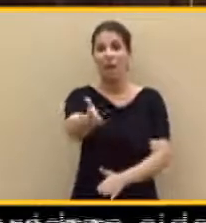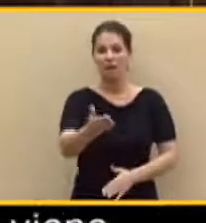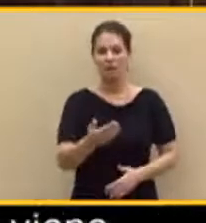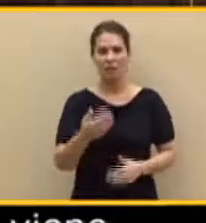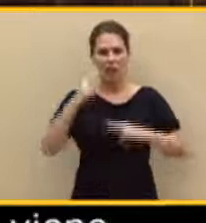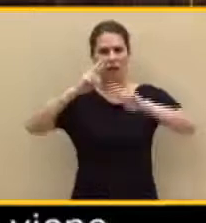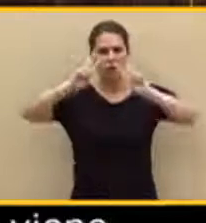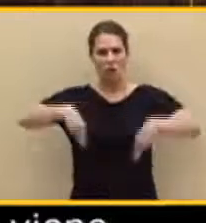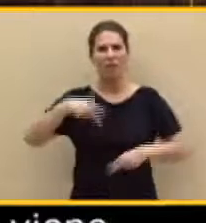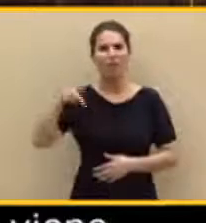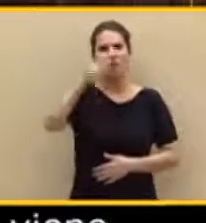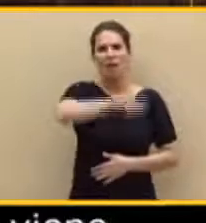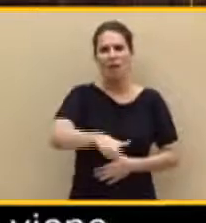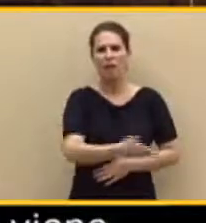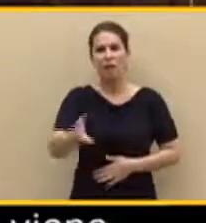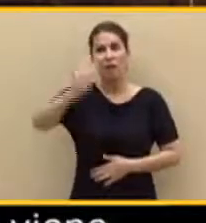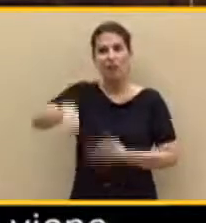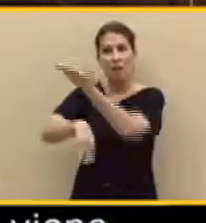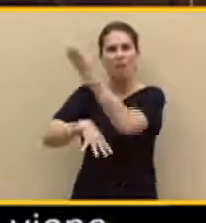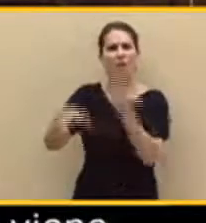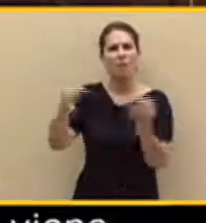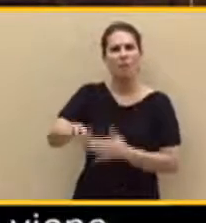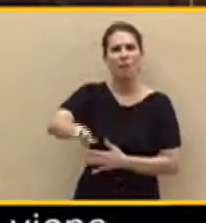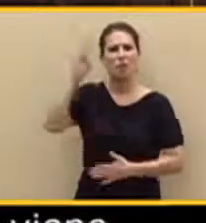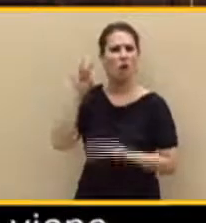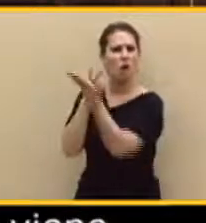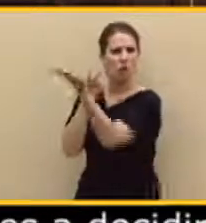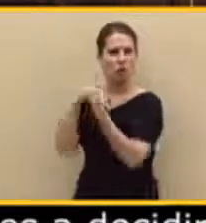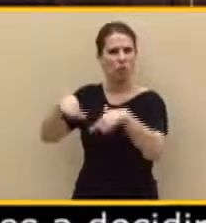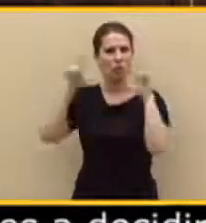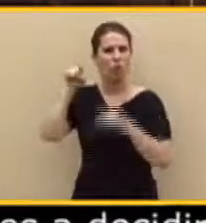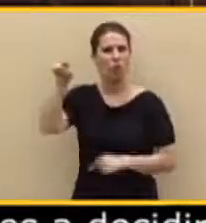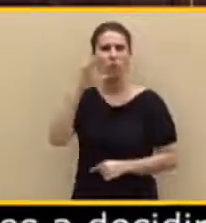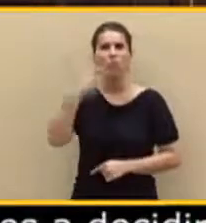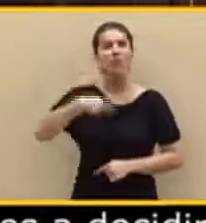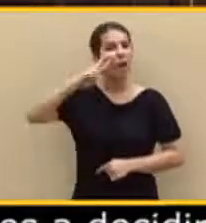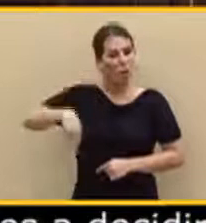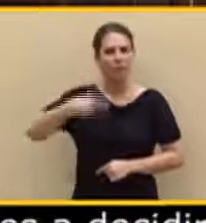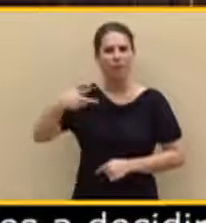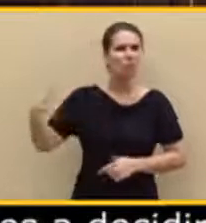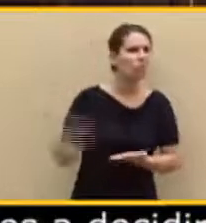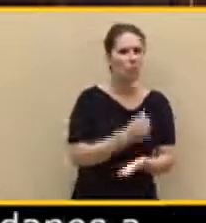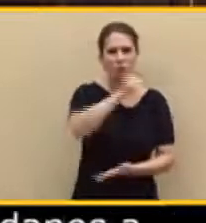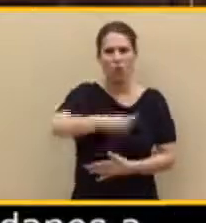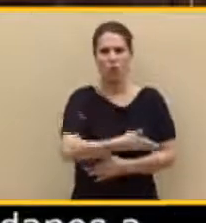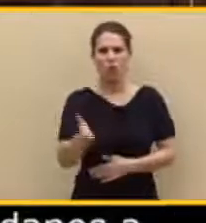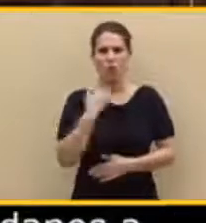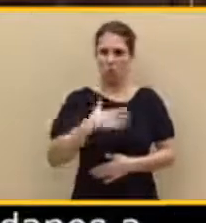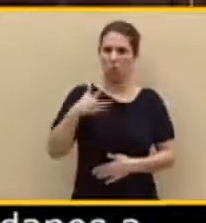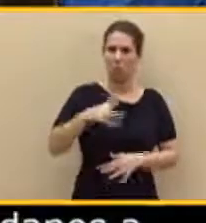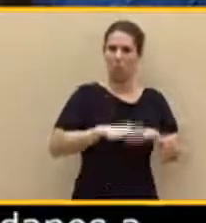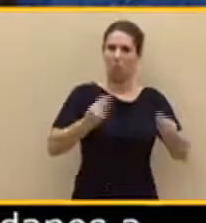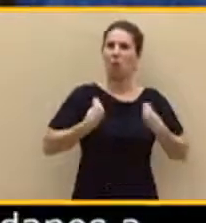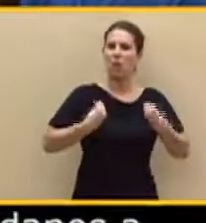los ciudadanos catalanes a decidir, porque reconoce el derecho de todos los ciudadanos a decidir sobre sus propias vidas, señorías.